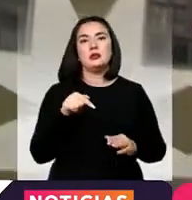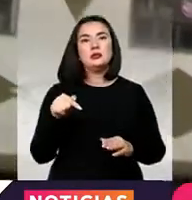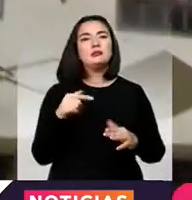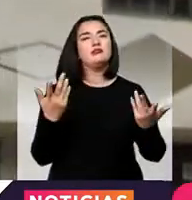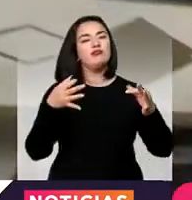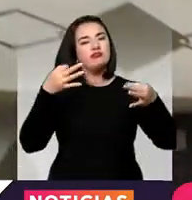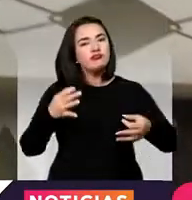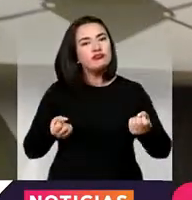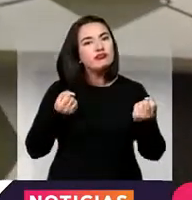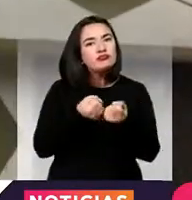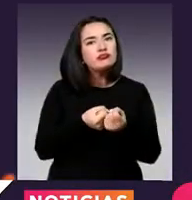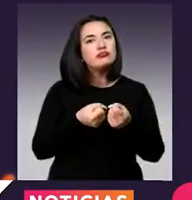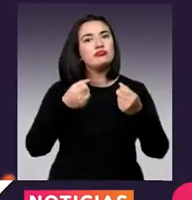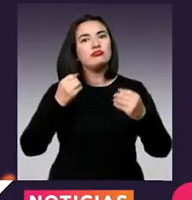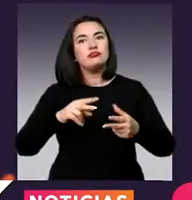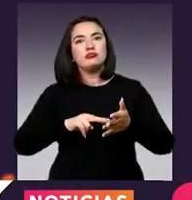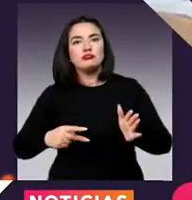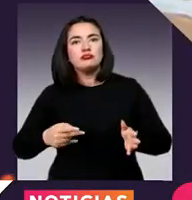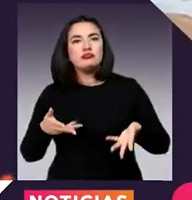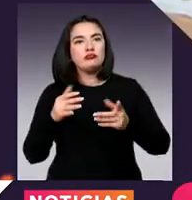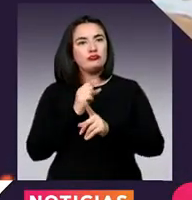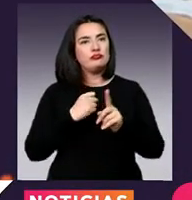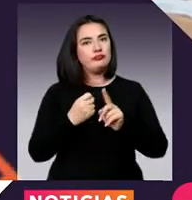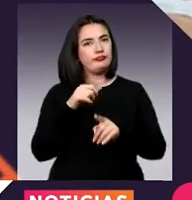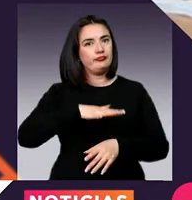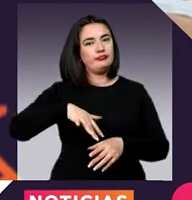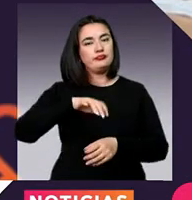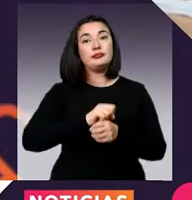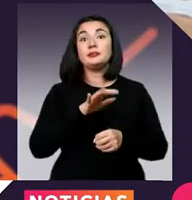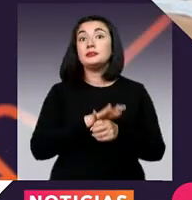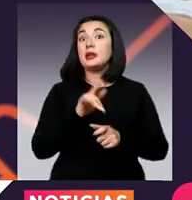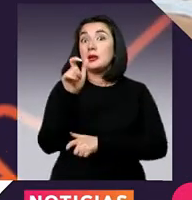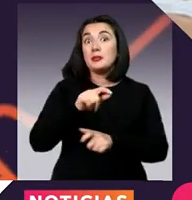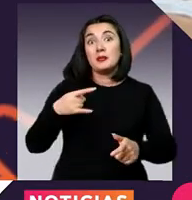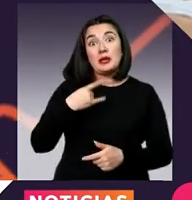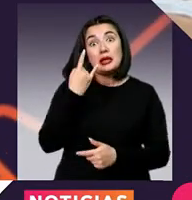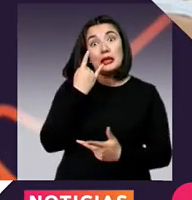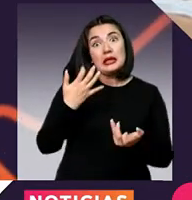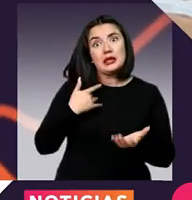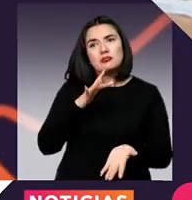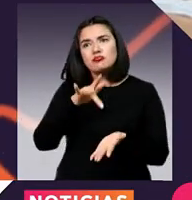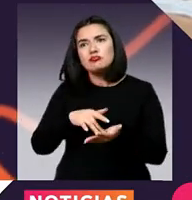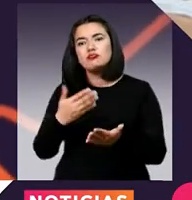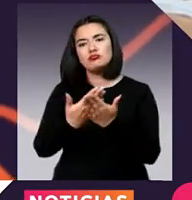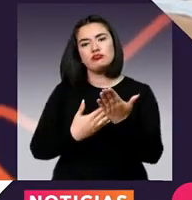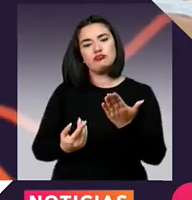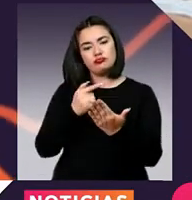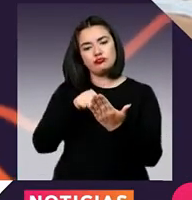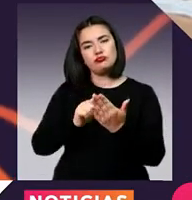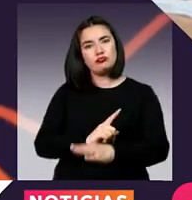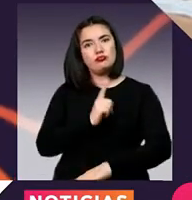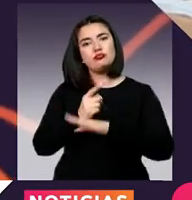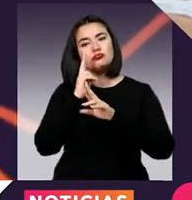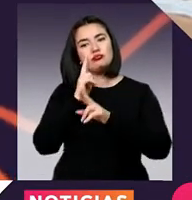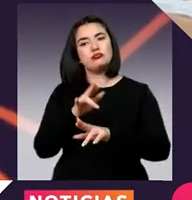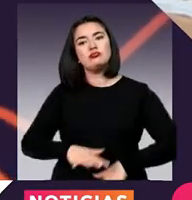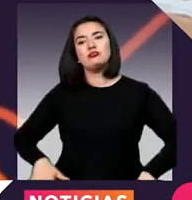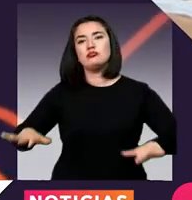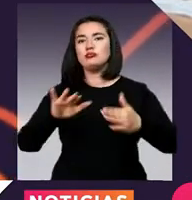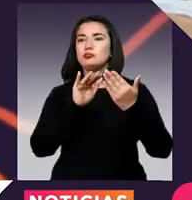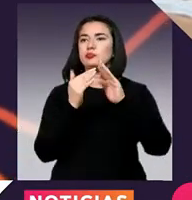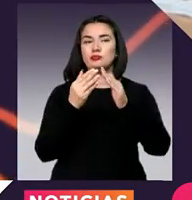asistencia técnica y social del distrito. Las personas interesadas en obtener el acto administrativo de reconocimiento de sus